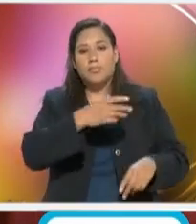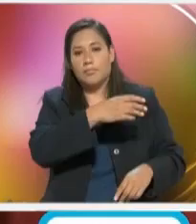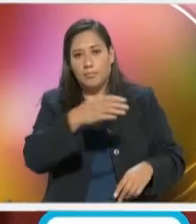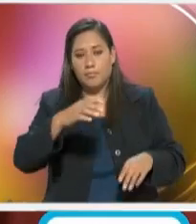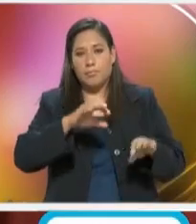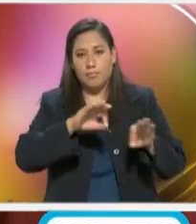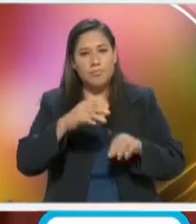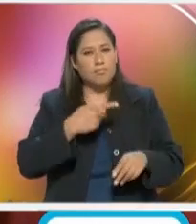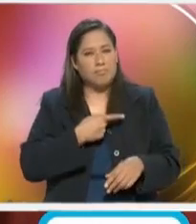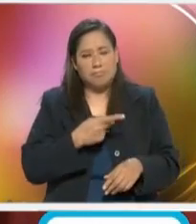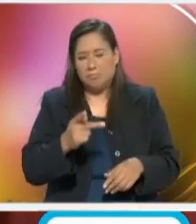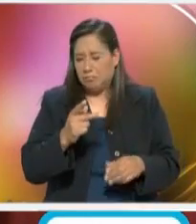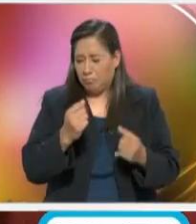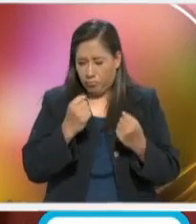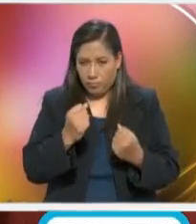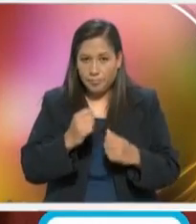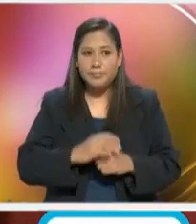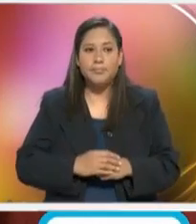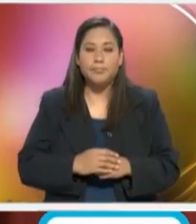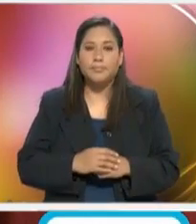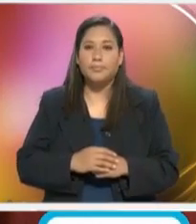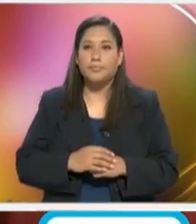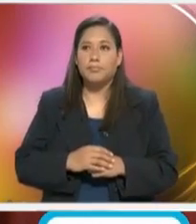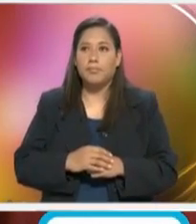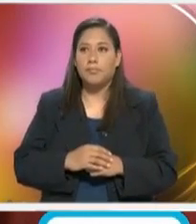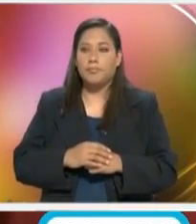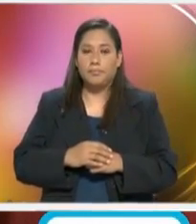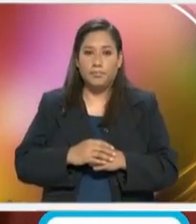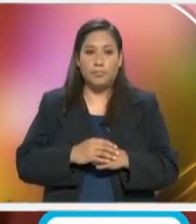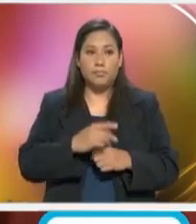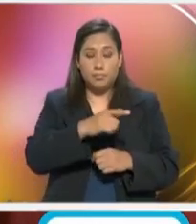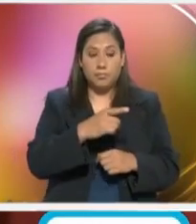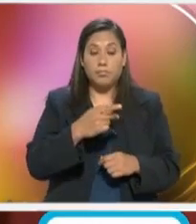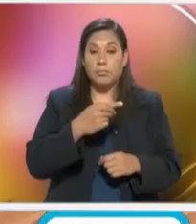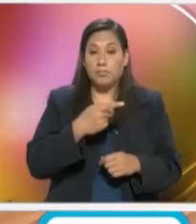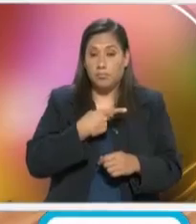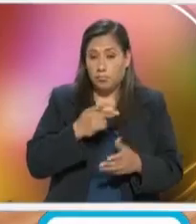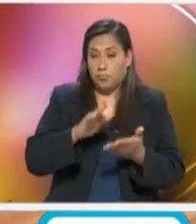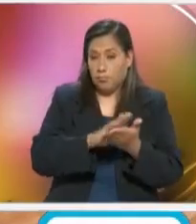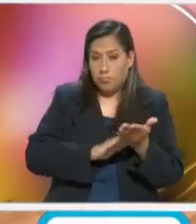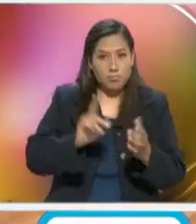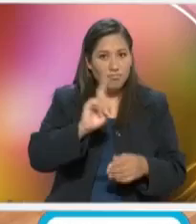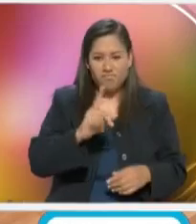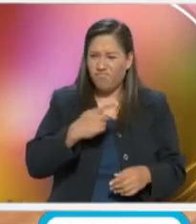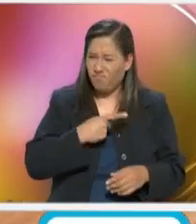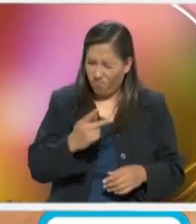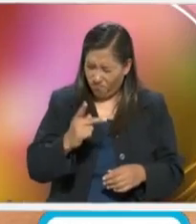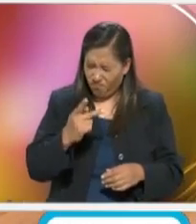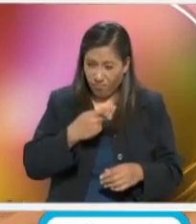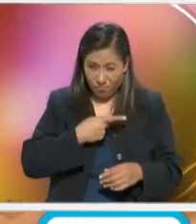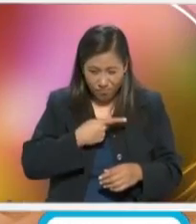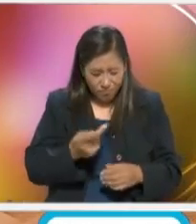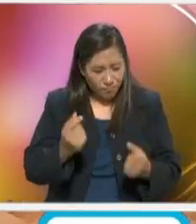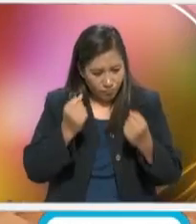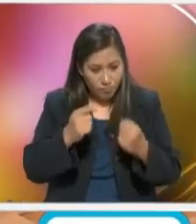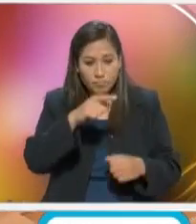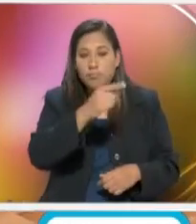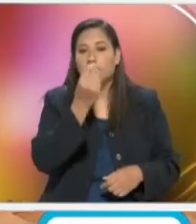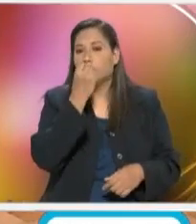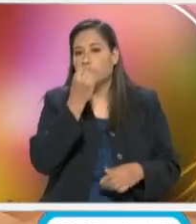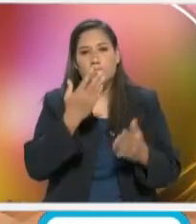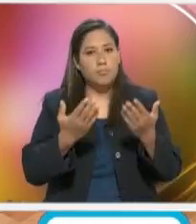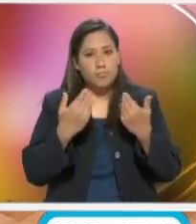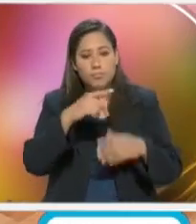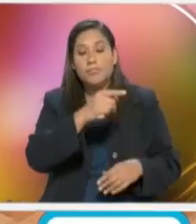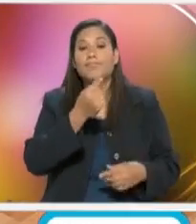digamos, de pobreza extrema. Y en caso, no de escasos recursos, sino de pobreza De extrema. pobreza extrema. Sí. Entonces ahí el tema de desnutrición, sobre